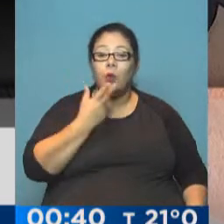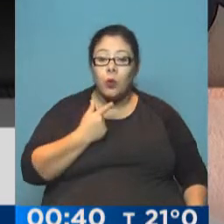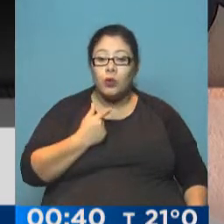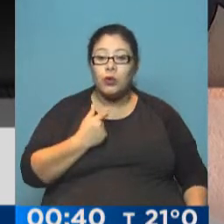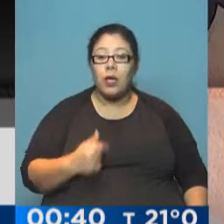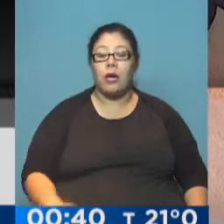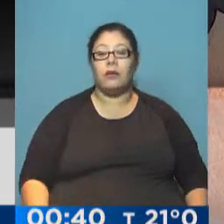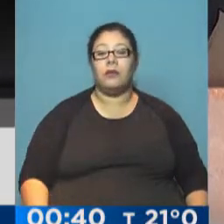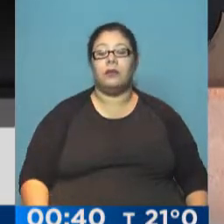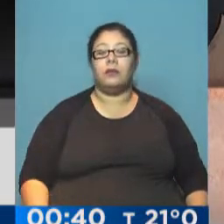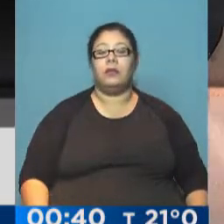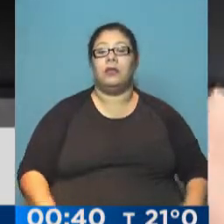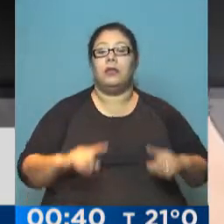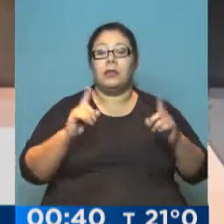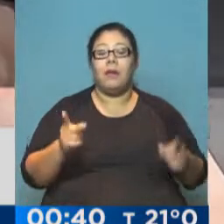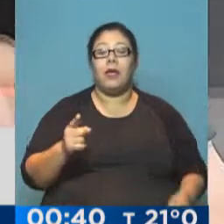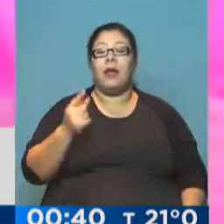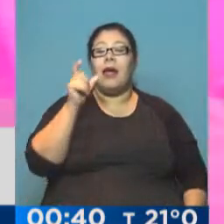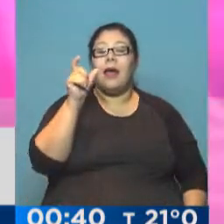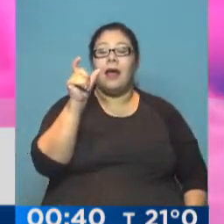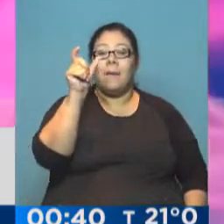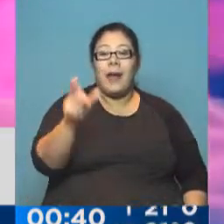and just, again, believe in